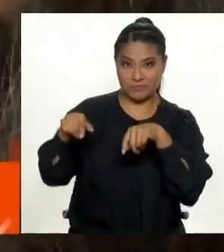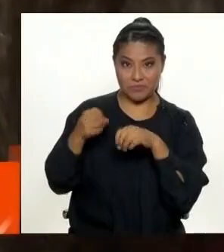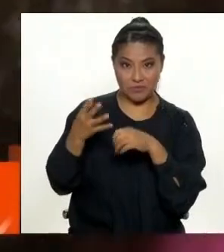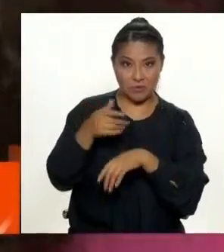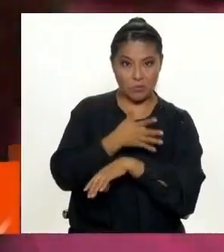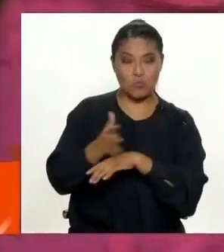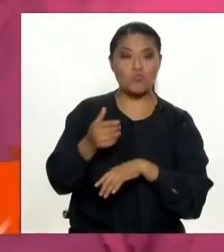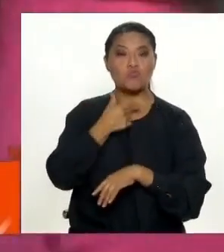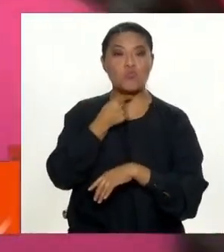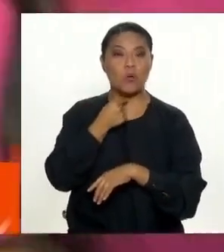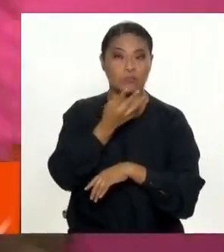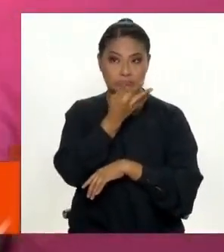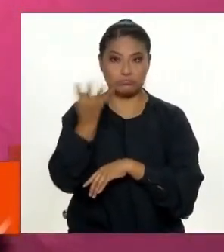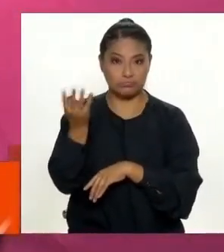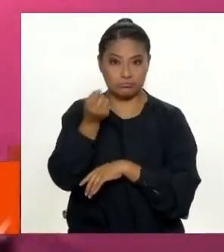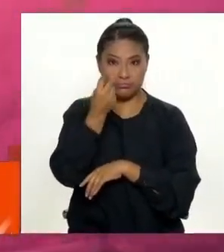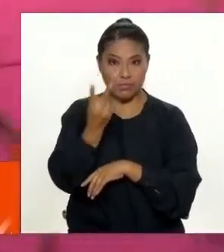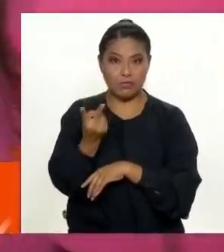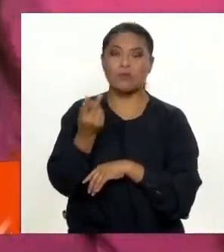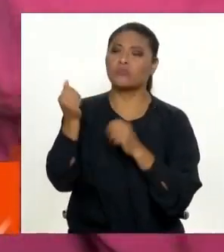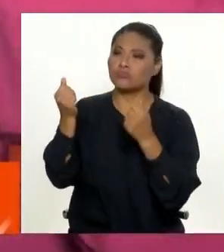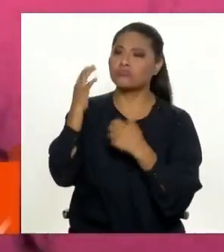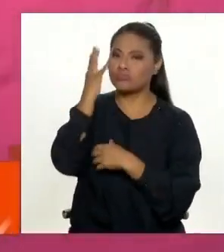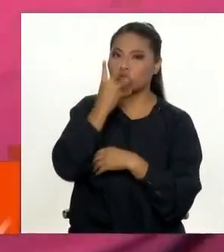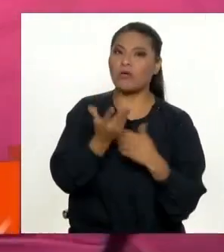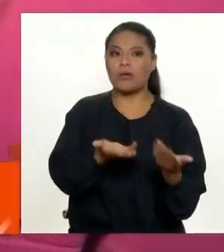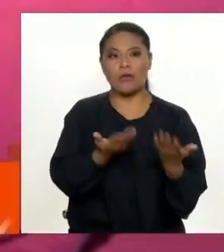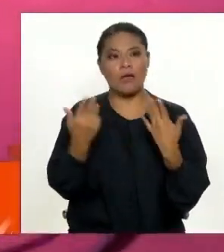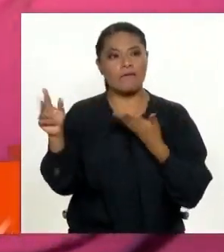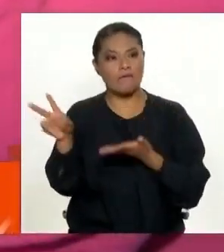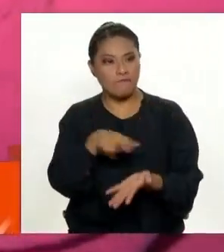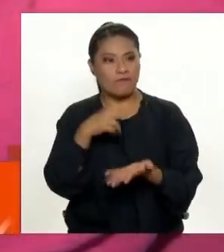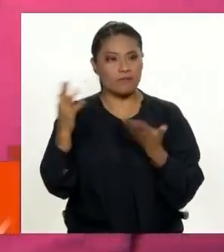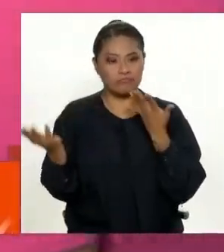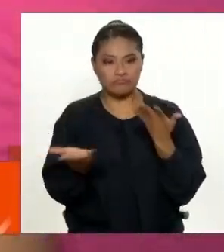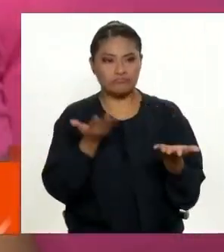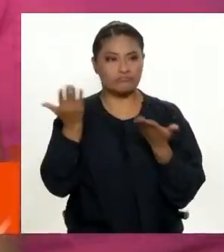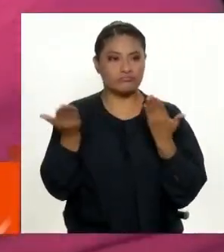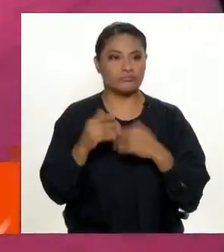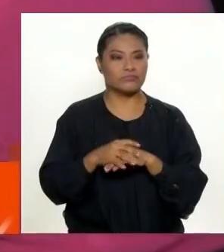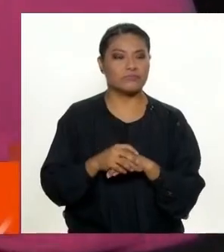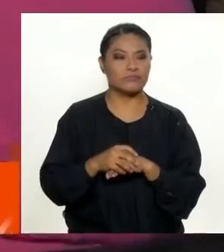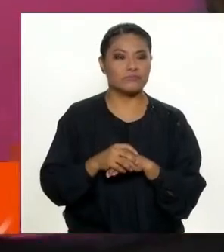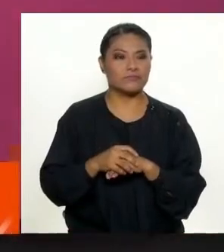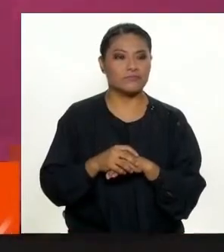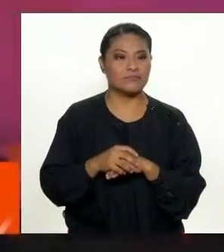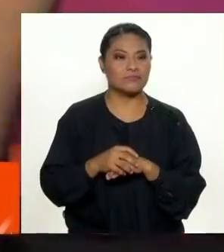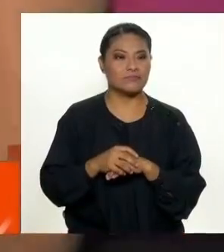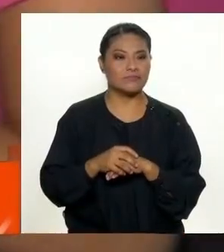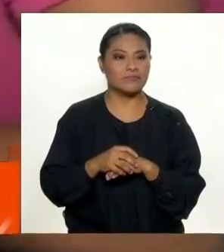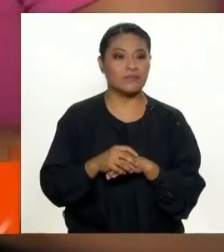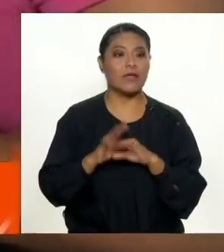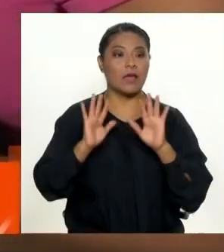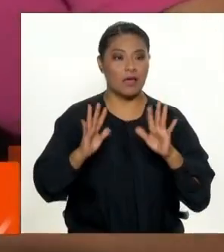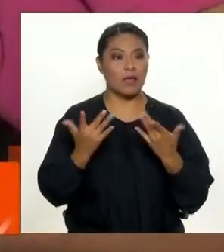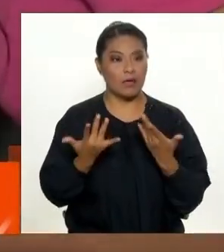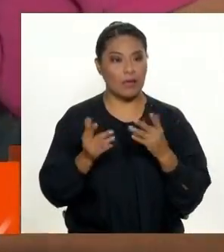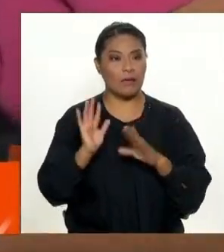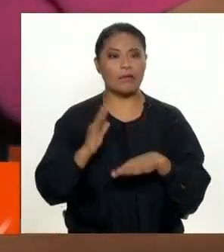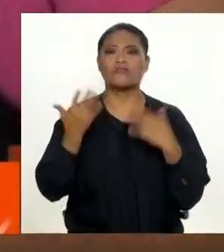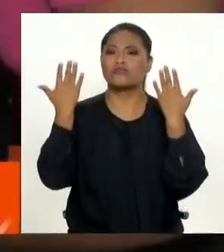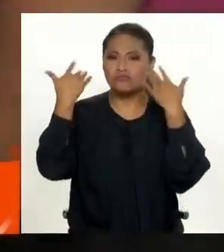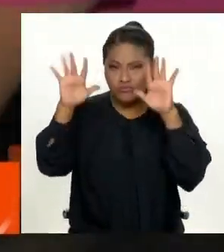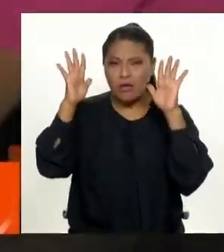Sí, está bonito. ¿Y a qué hora vamos a bailar? Sí. A ver, vamos. Vamos a salir. Recién van a calentar. Vamos a bailar, yo